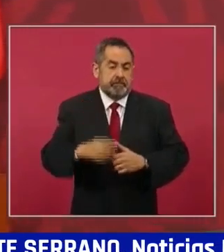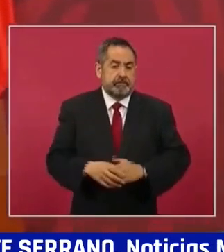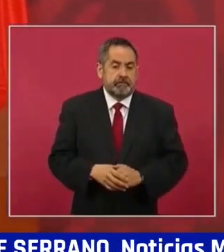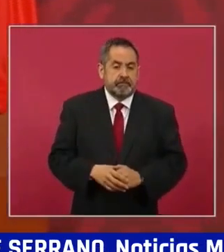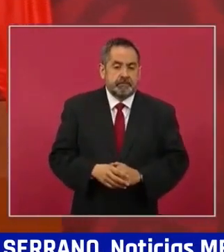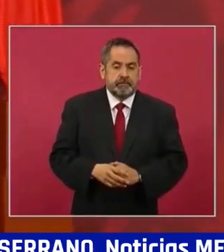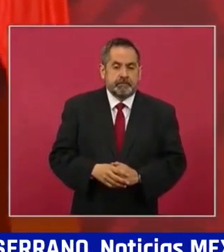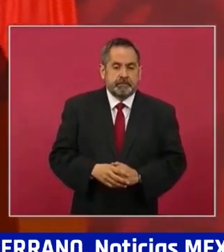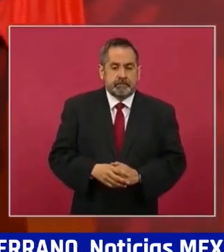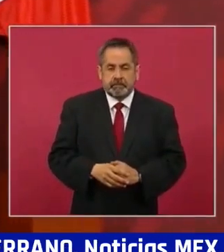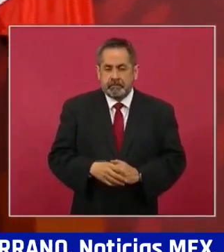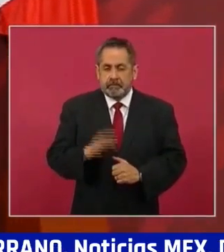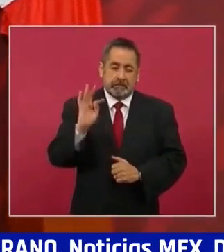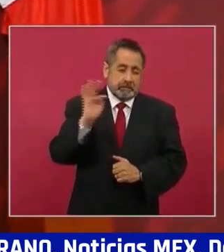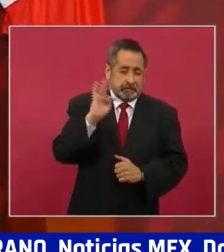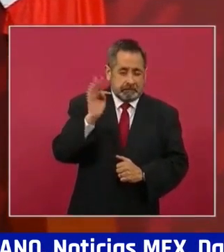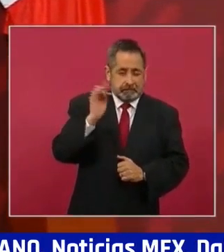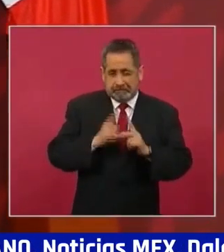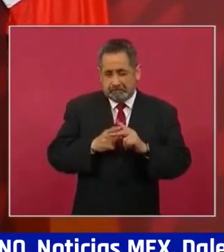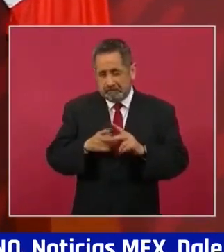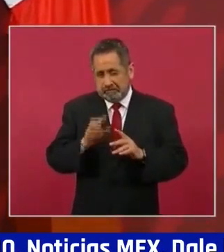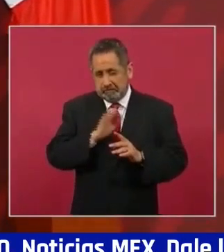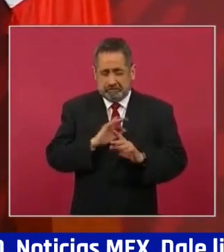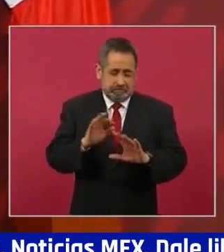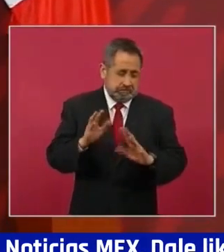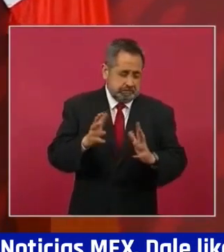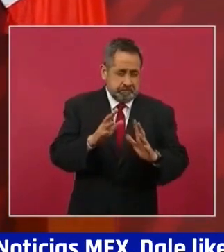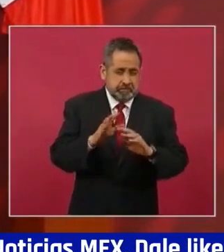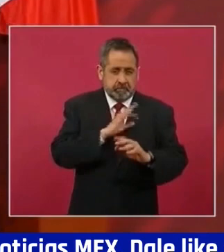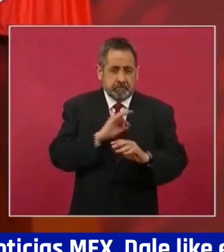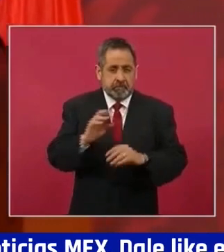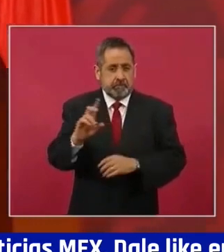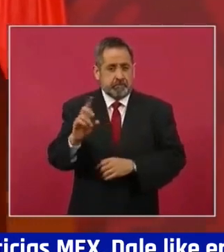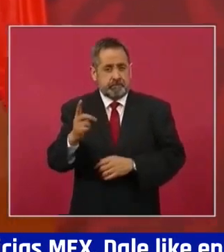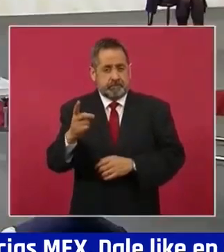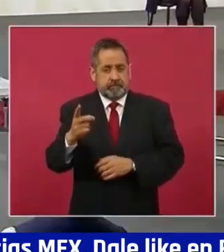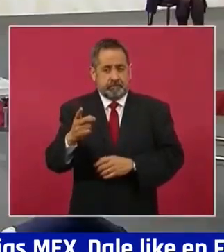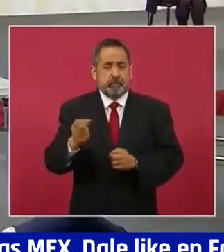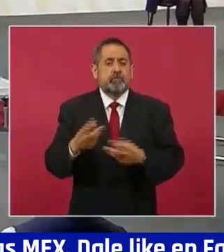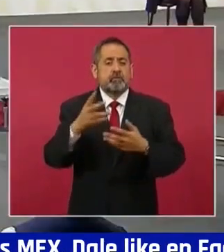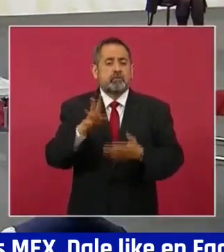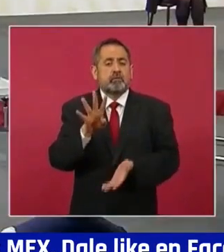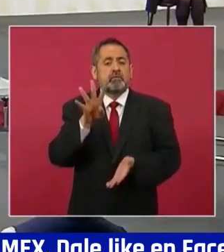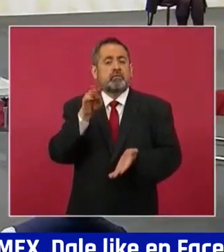Y estamos considerando que vamos a estar en diciembre en